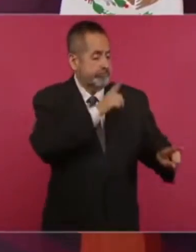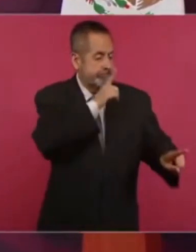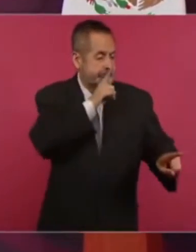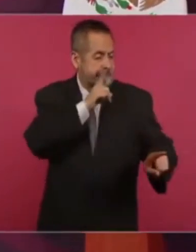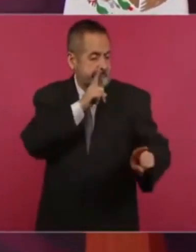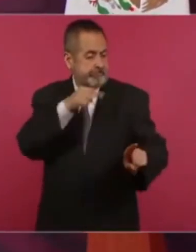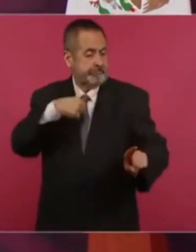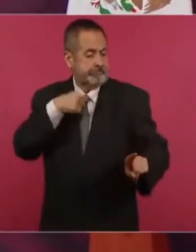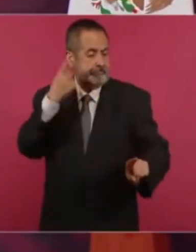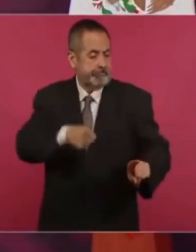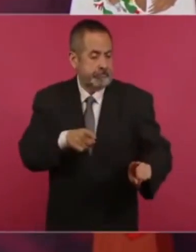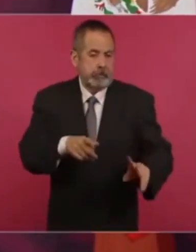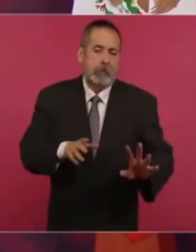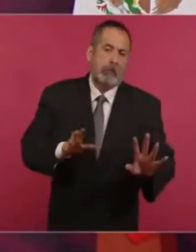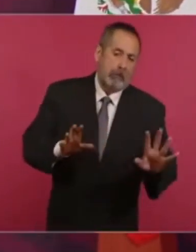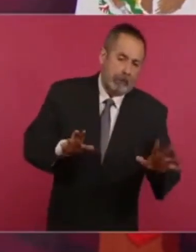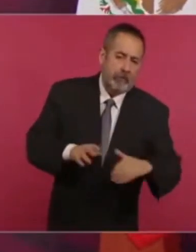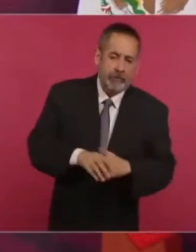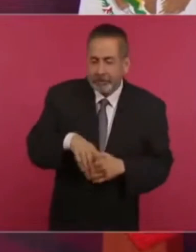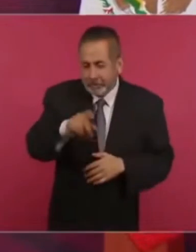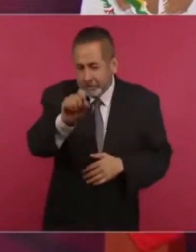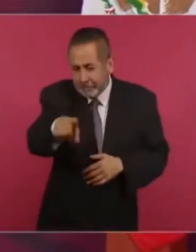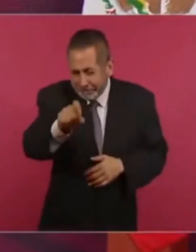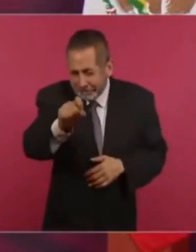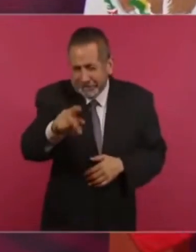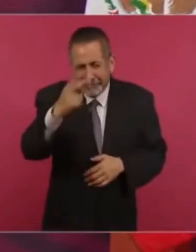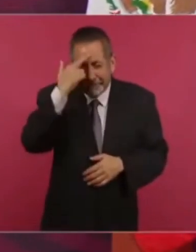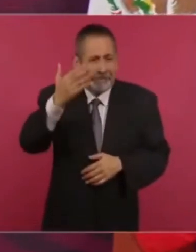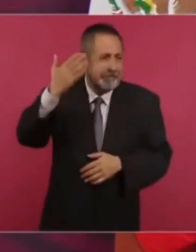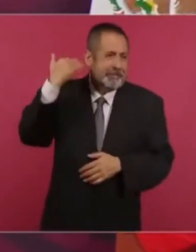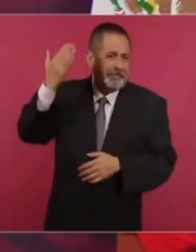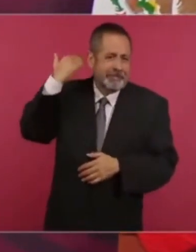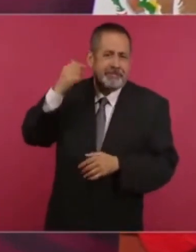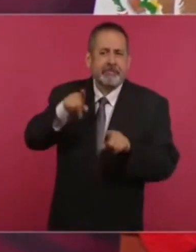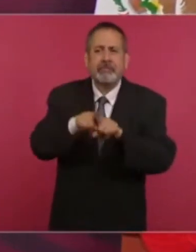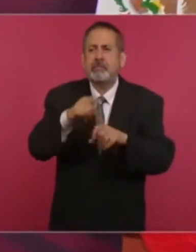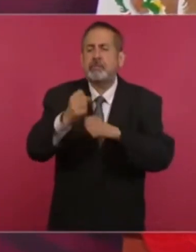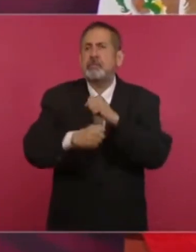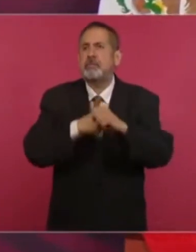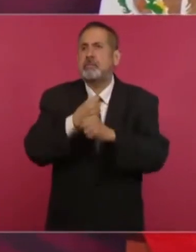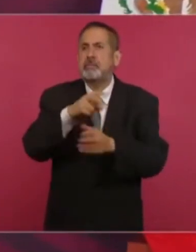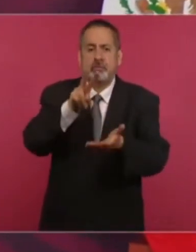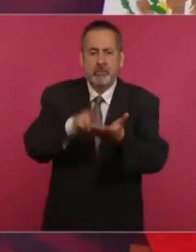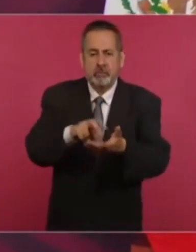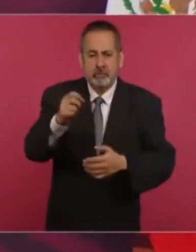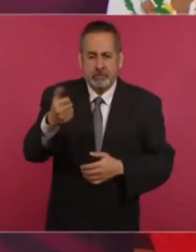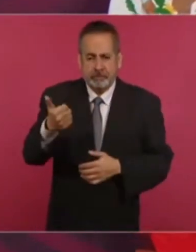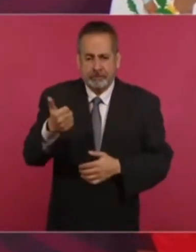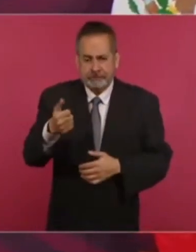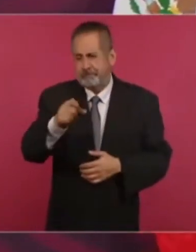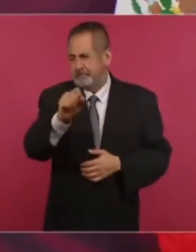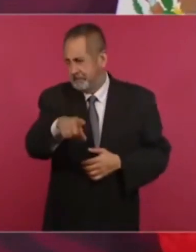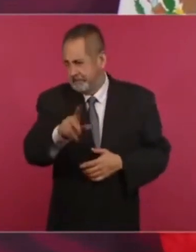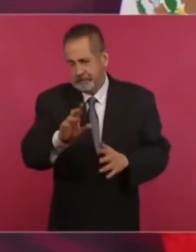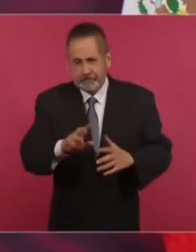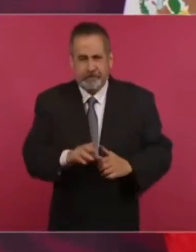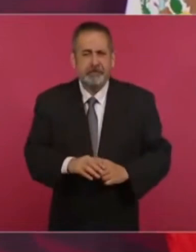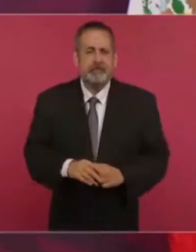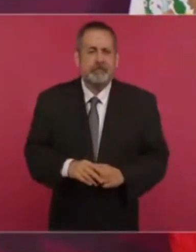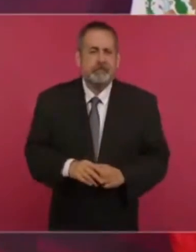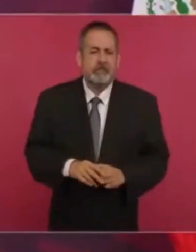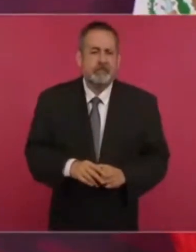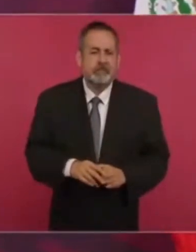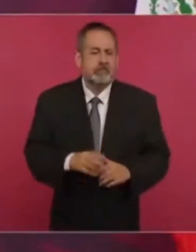Entonces sí funciona. ¿Qué fue lo que pasó en el 2006? Bueno,